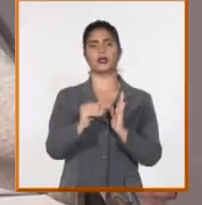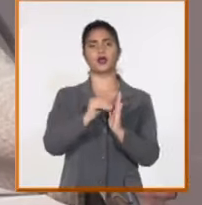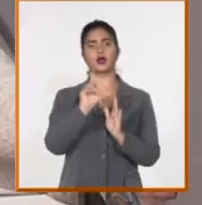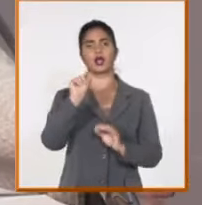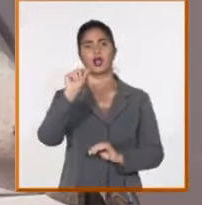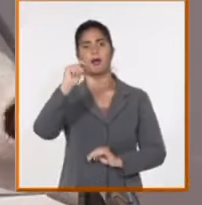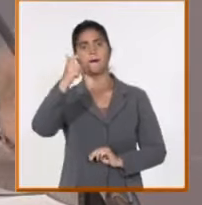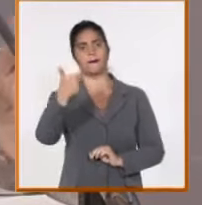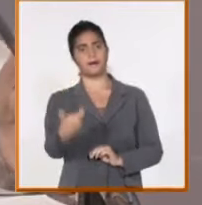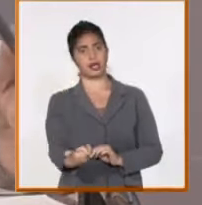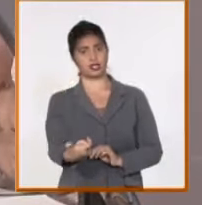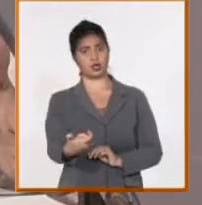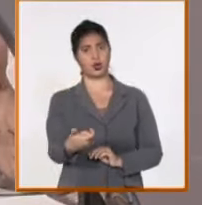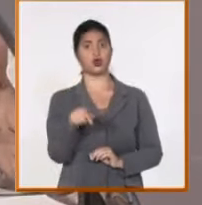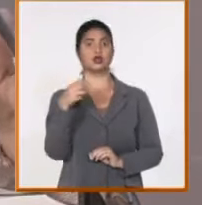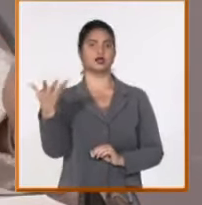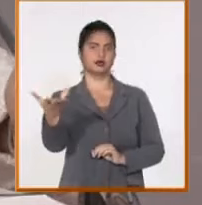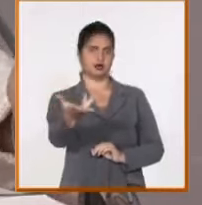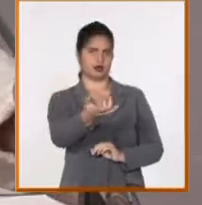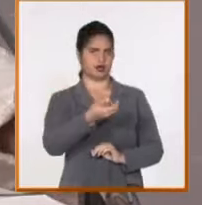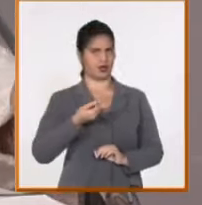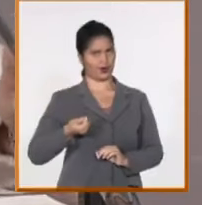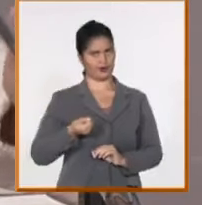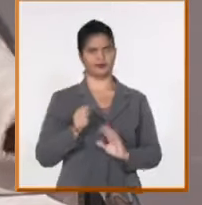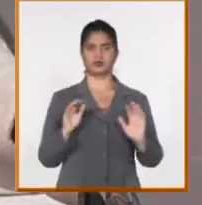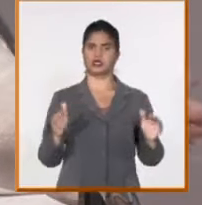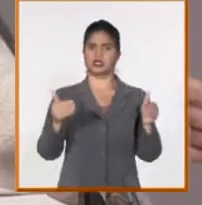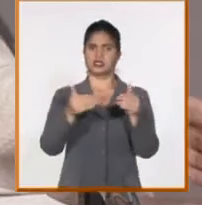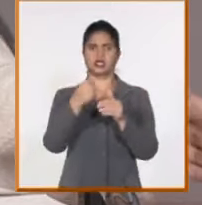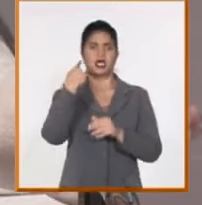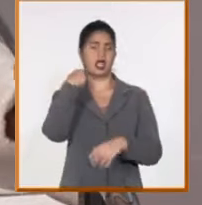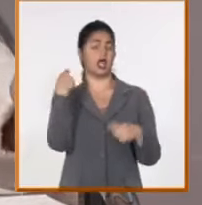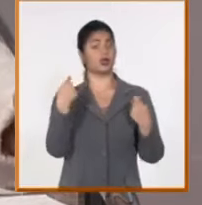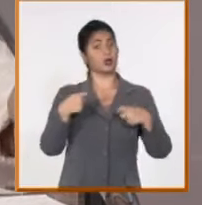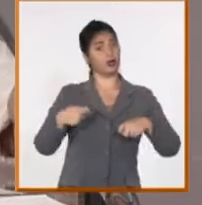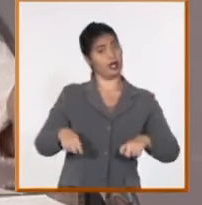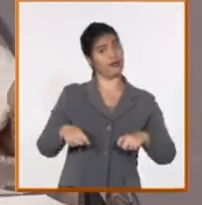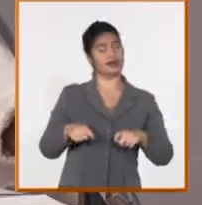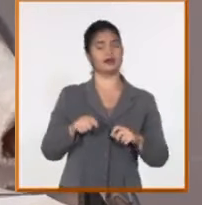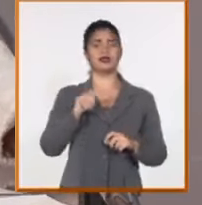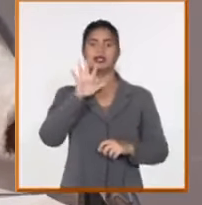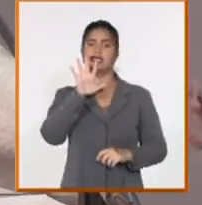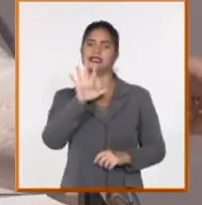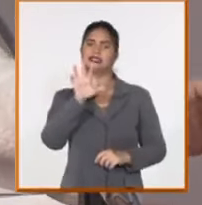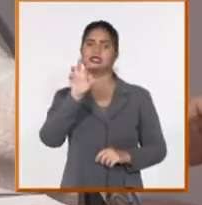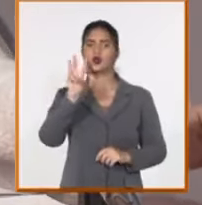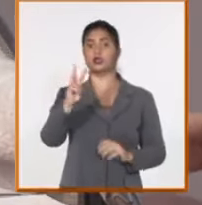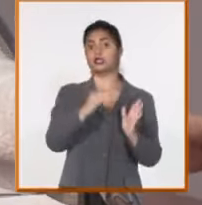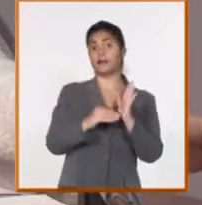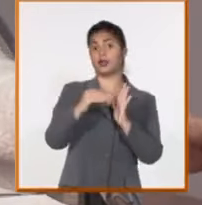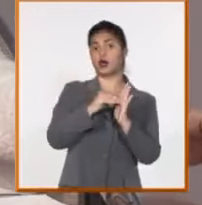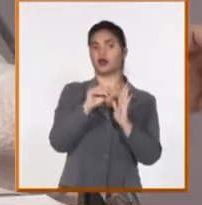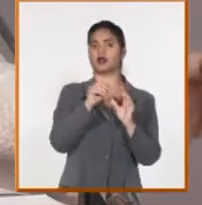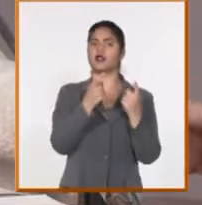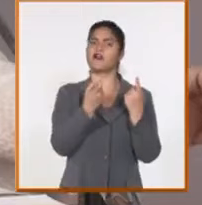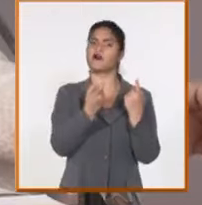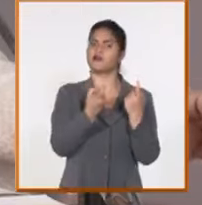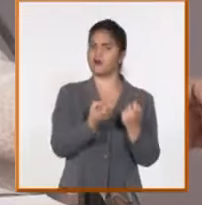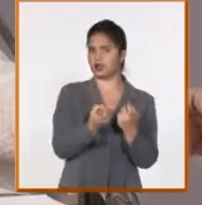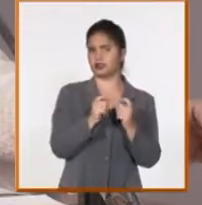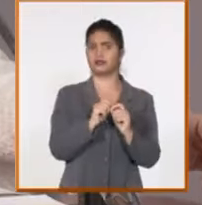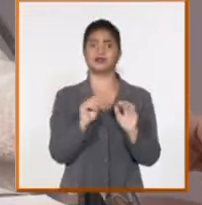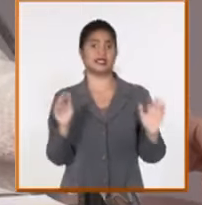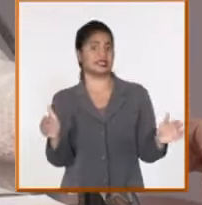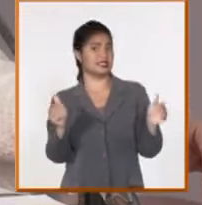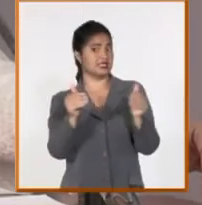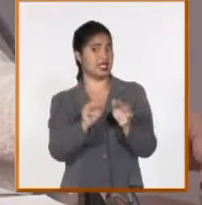través de este fondo y al cierre del año debemos ejecutar los 53 que nos faltan Y cerrar con el monto que está aprobado de los